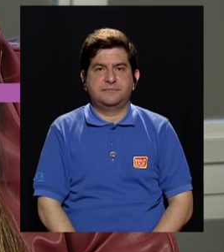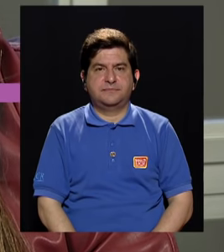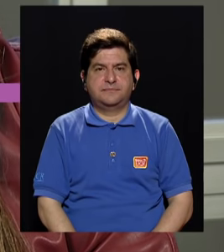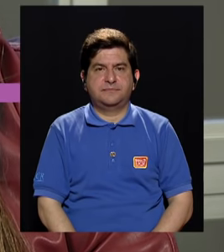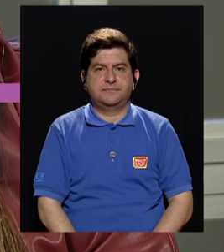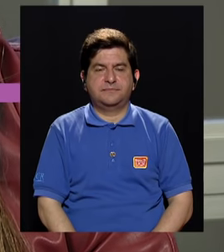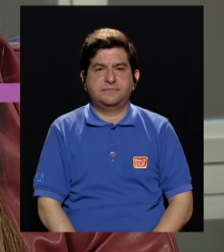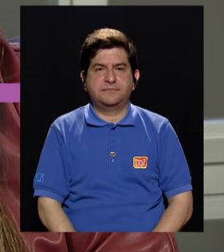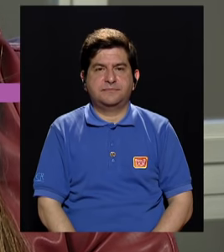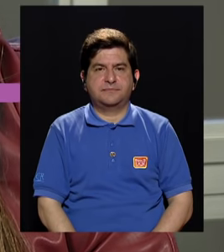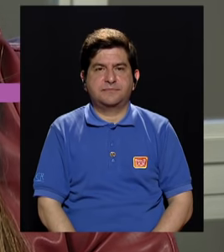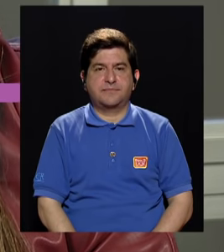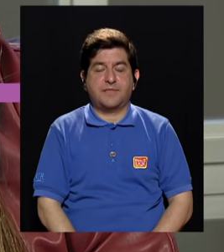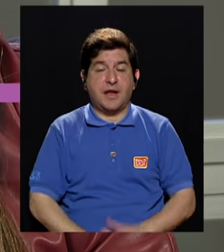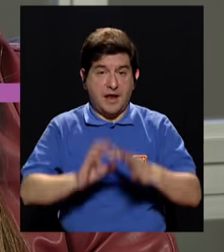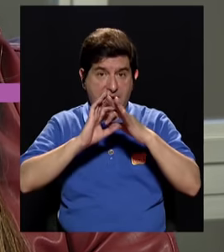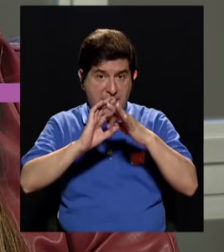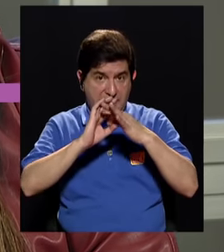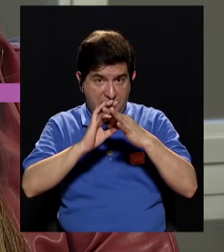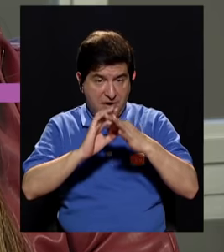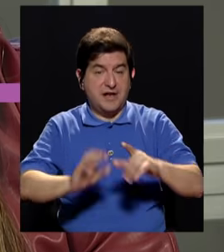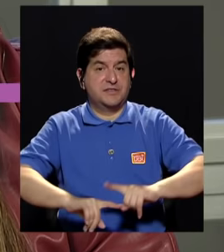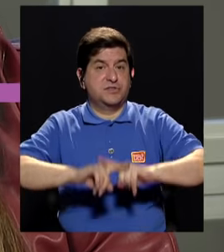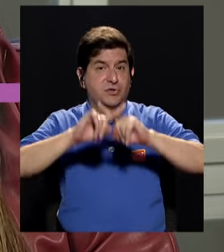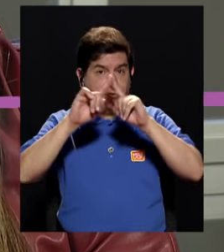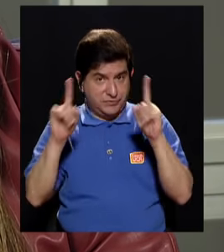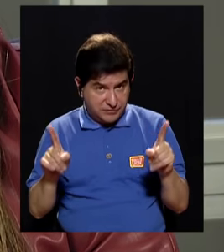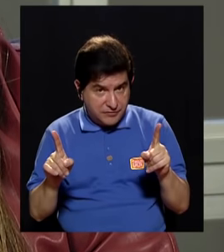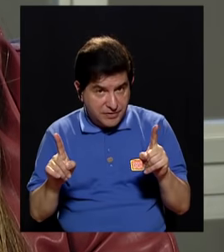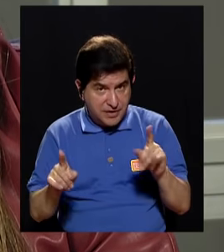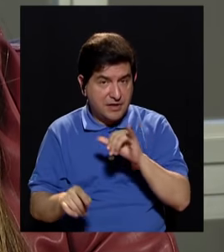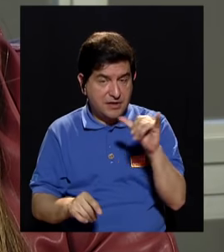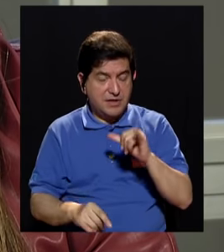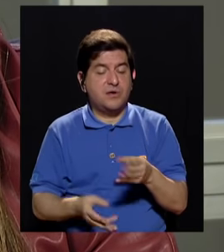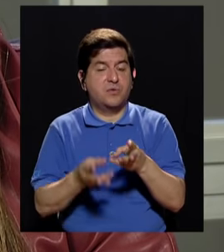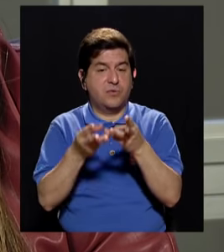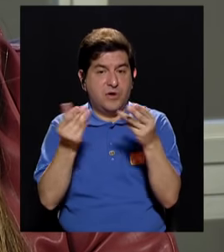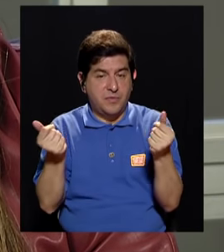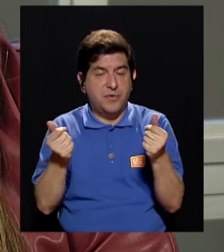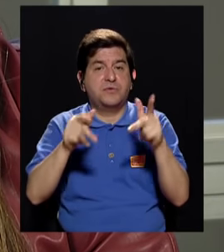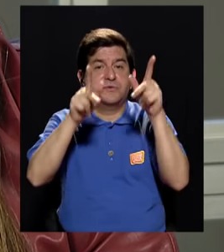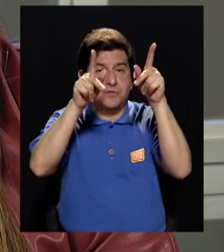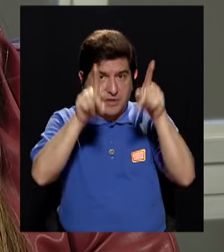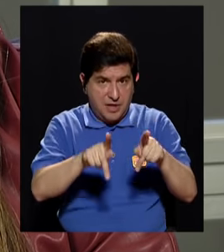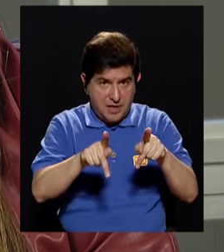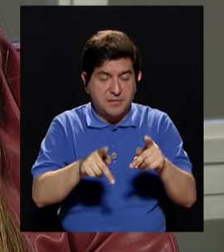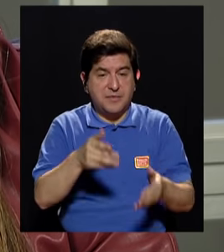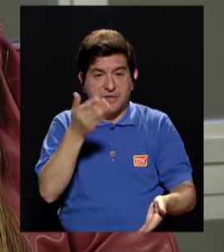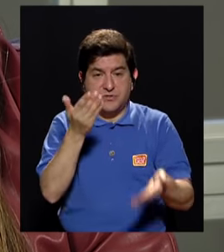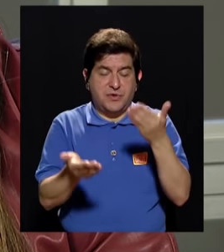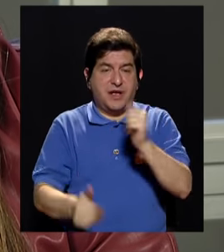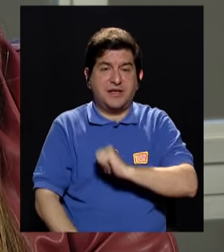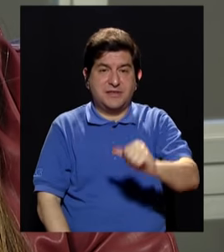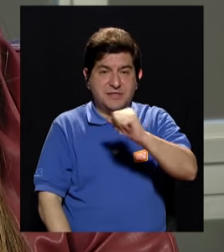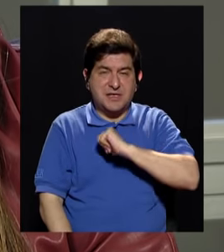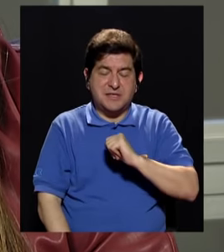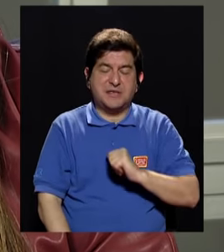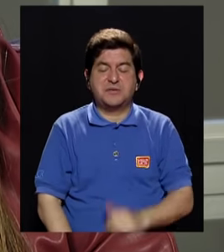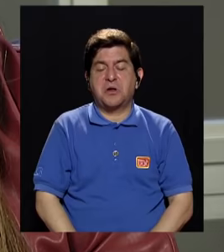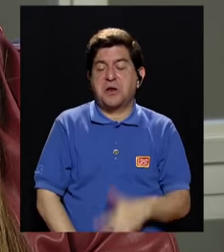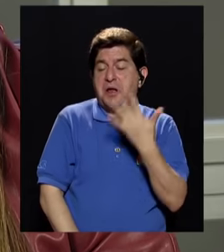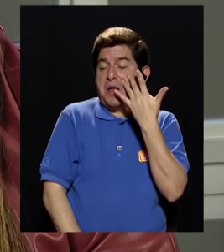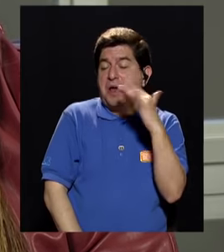el este esta relación que le digo que es diferente también hace que el pueda llegar con una actitud